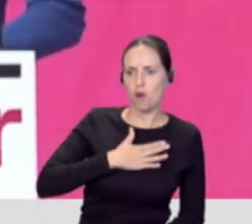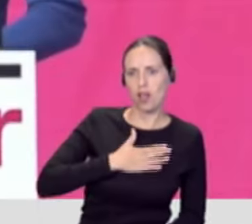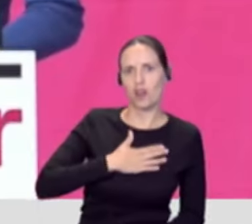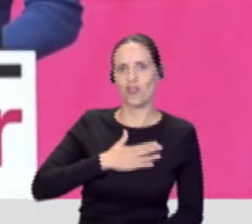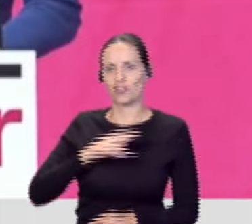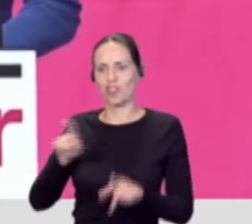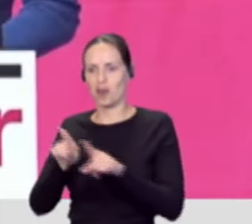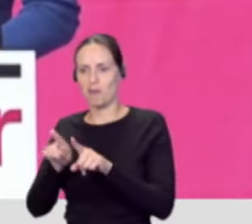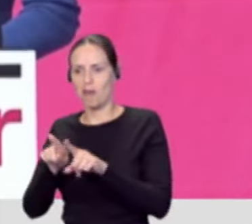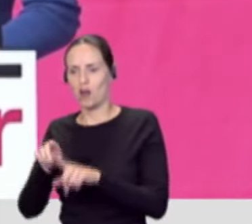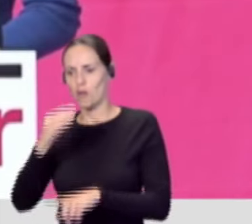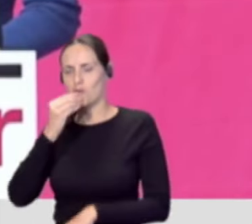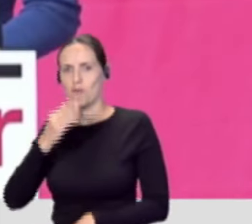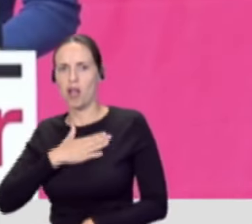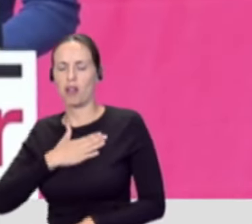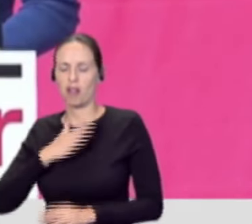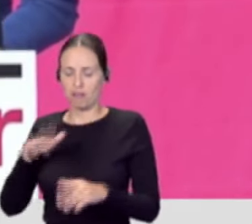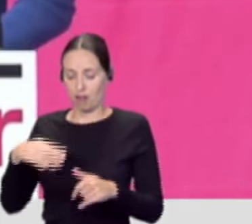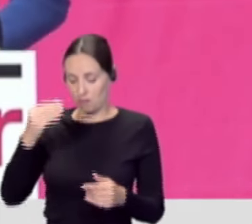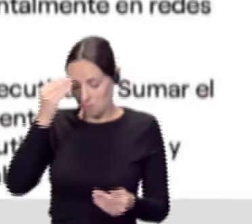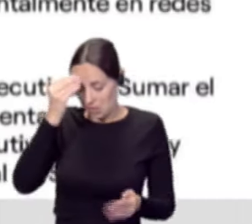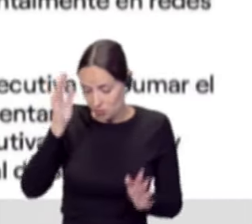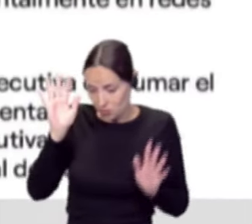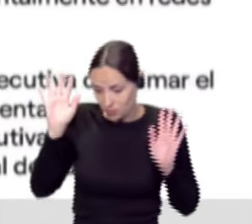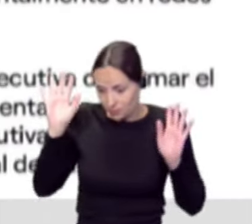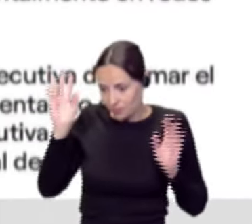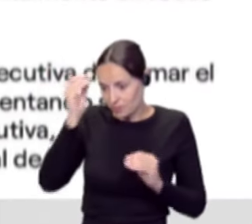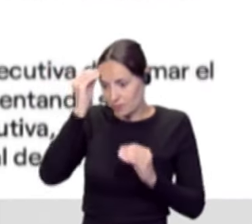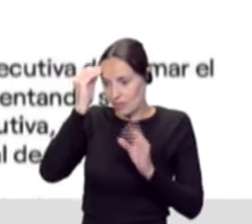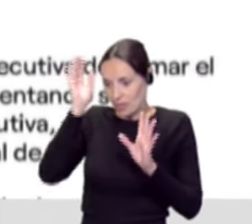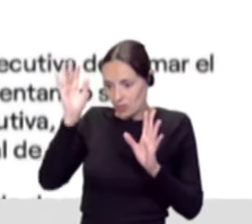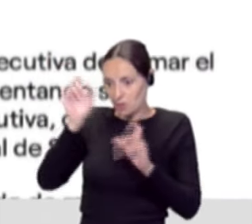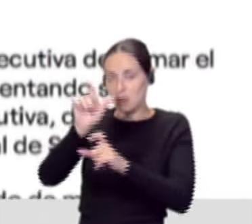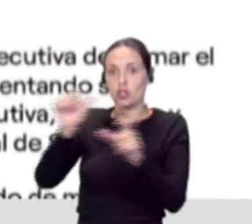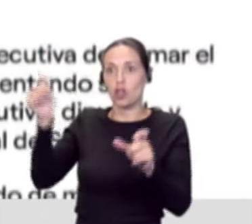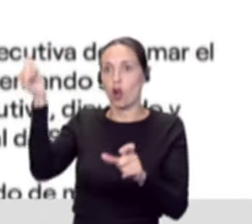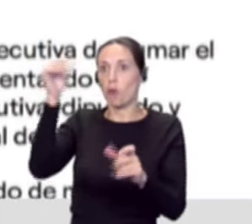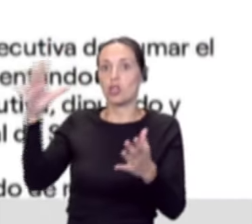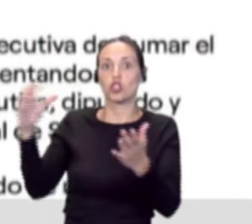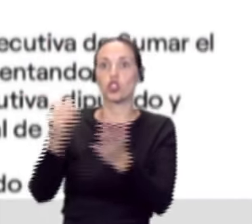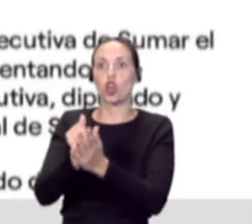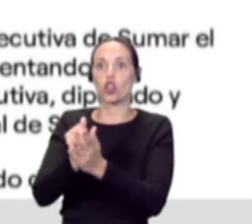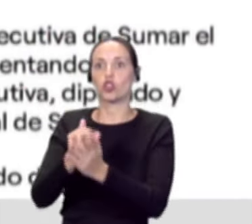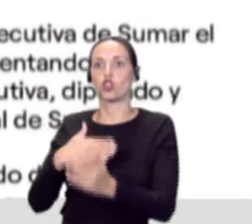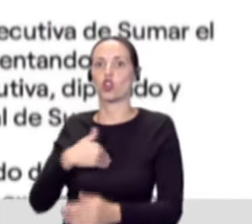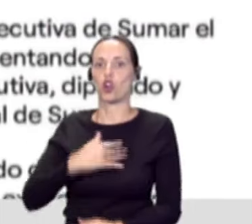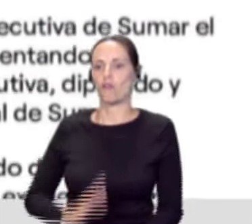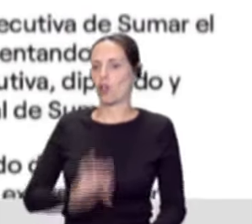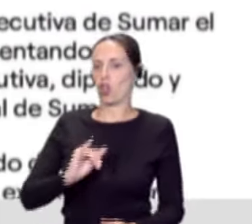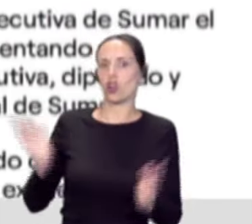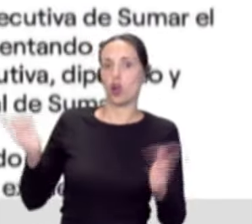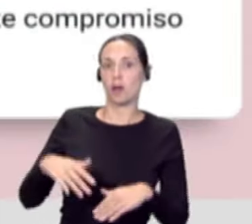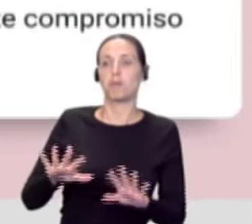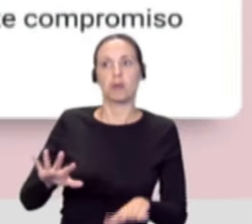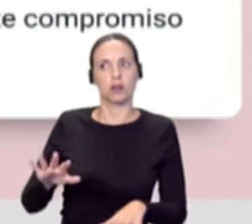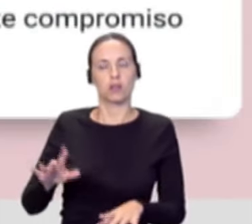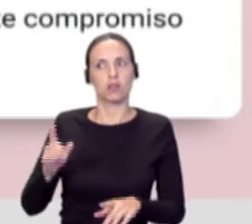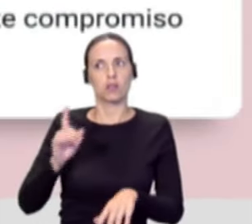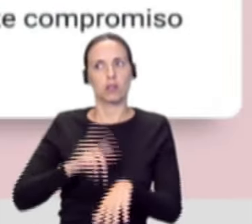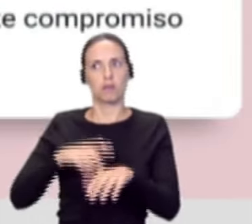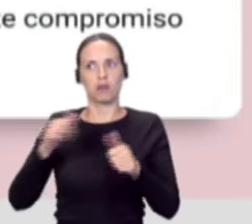plantearte, yo sostengo que no todos los hombres son violadores, pero al mismo tiempo digo que todos los violadores son